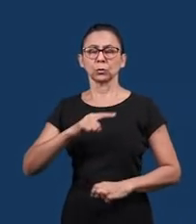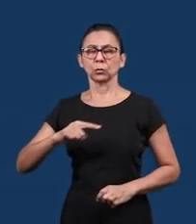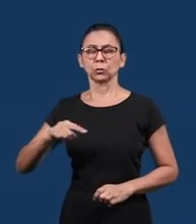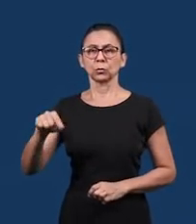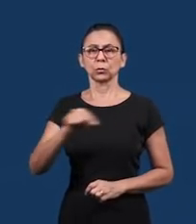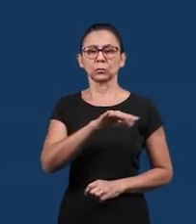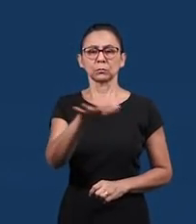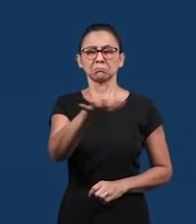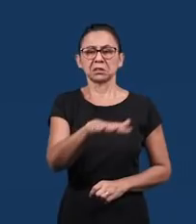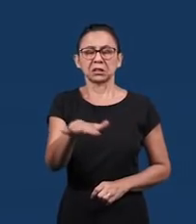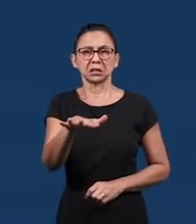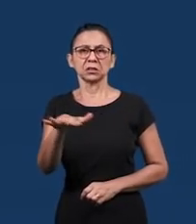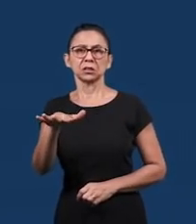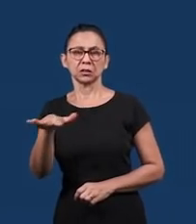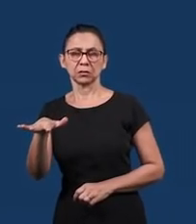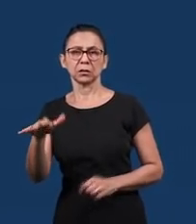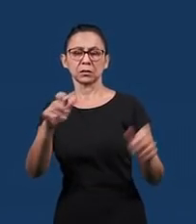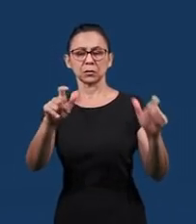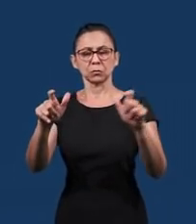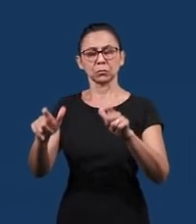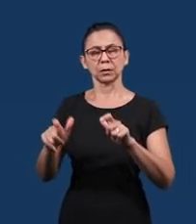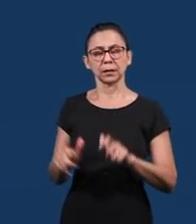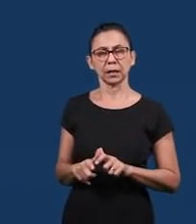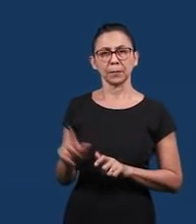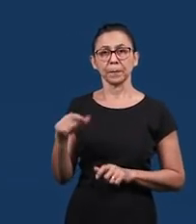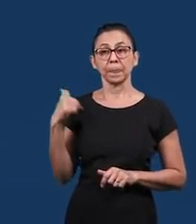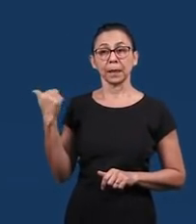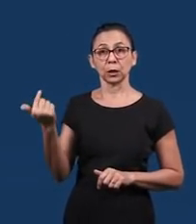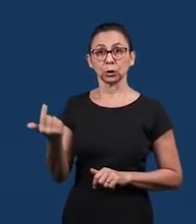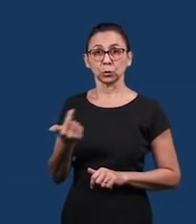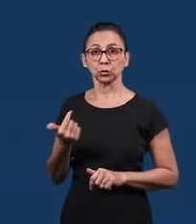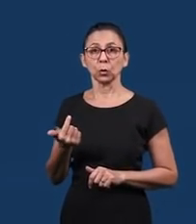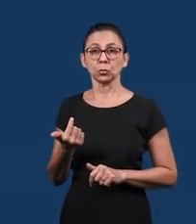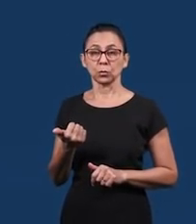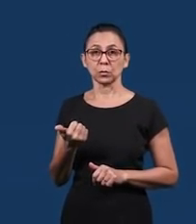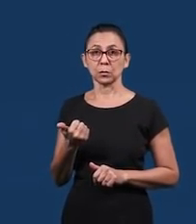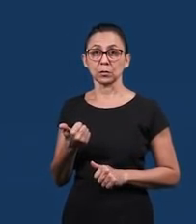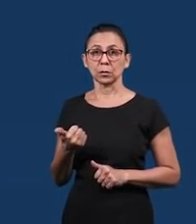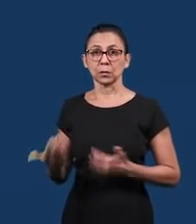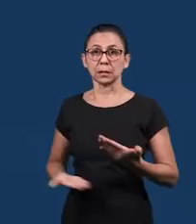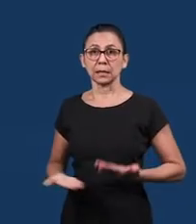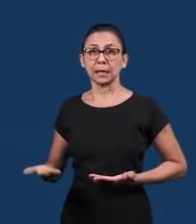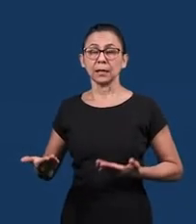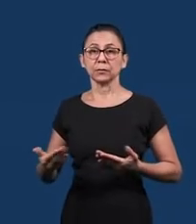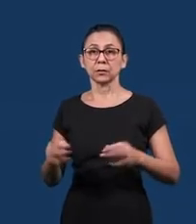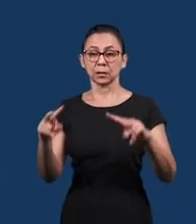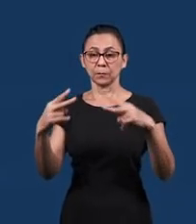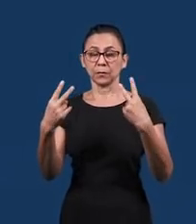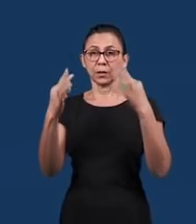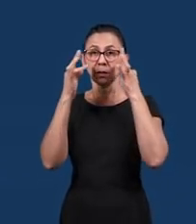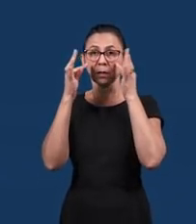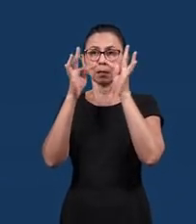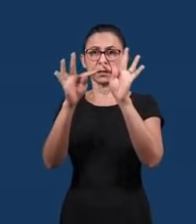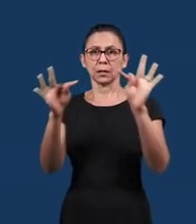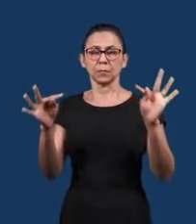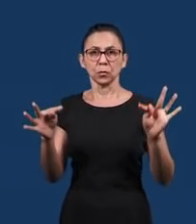demás, y la mayoría de los hermanos, cobrando ánimo en el Señor con mis prisiones, se atreven mucho más a hablar